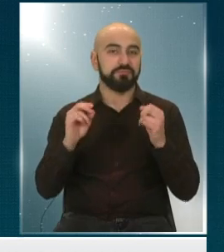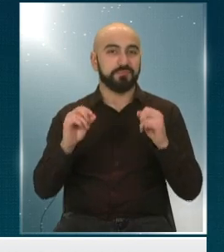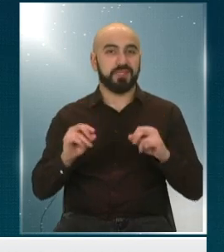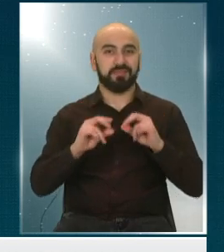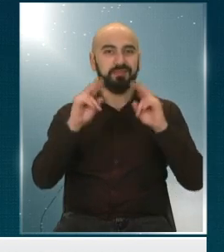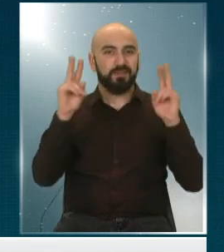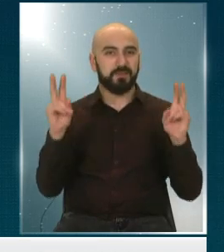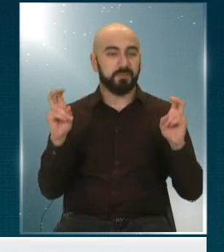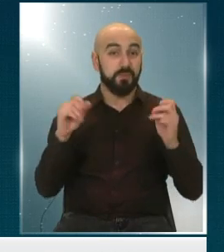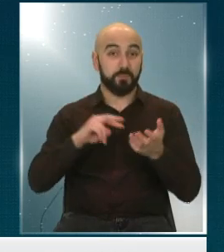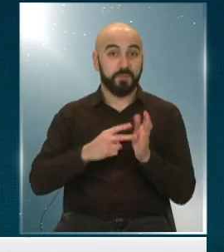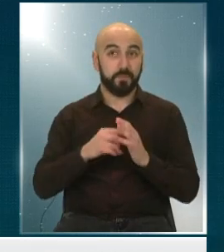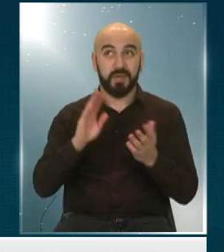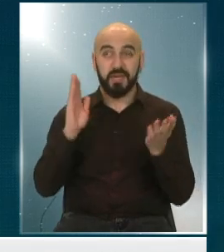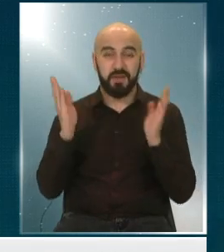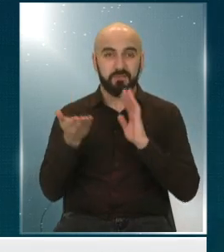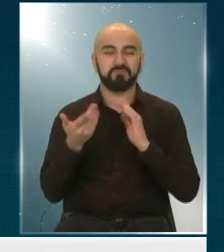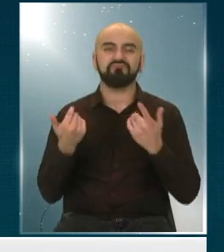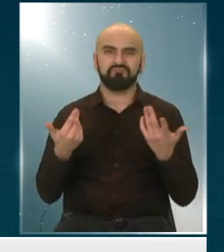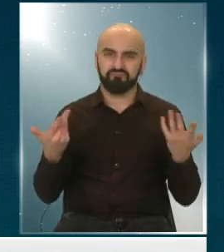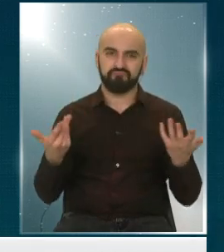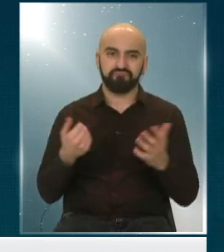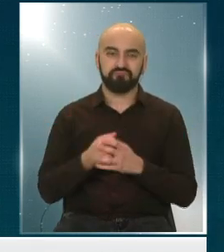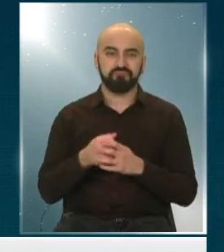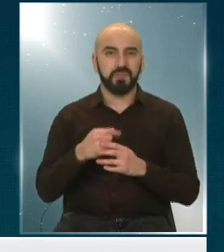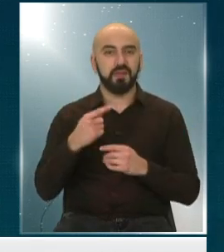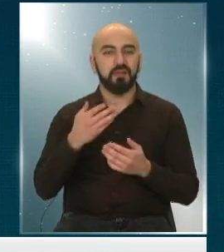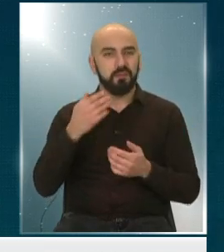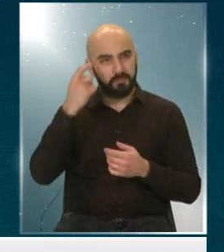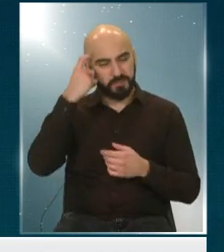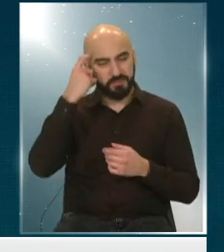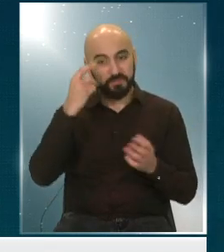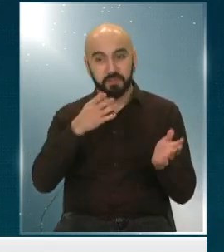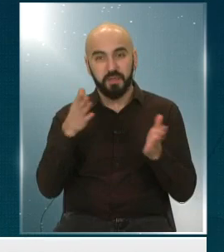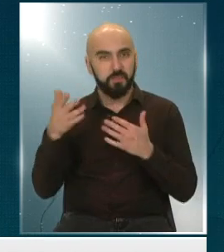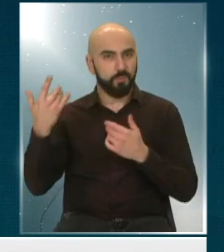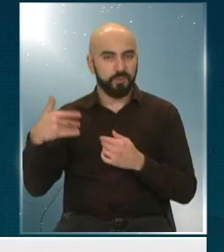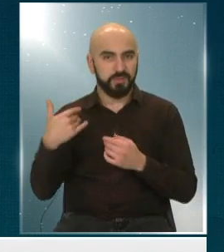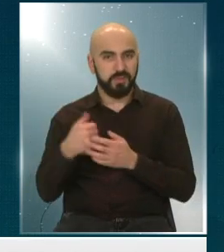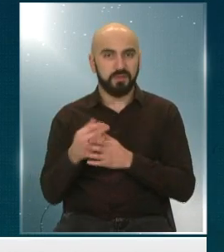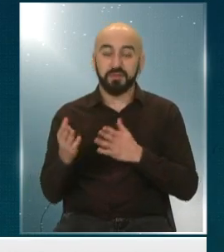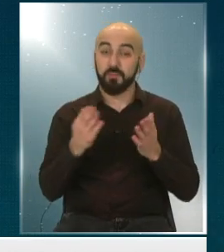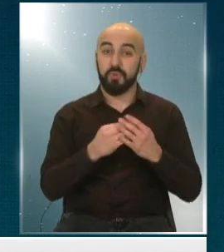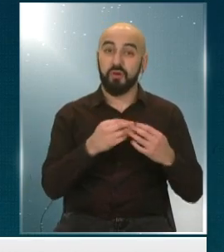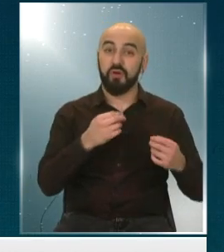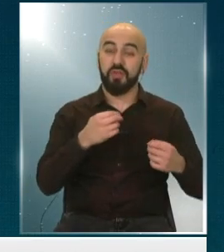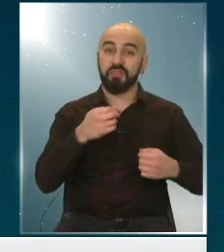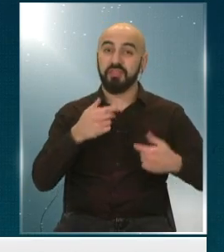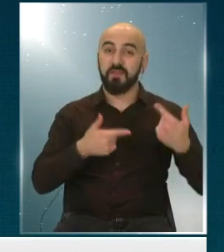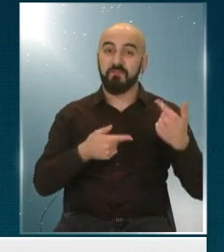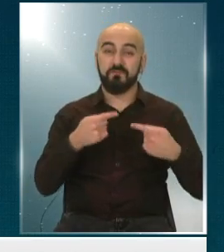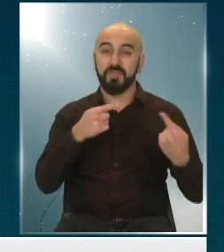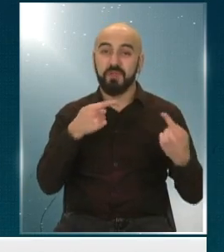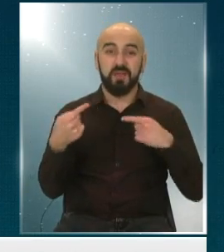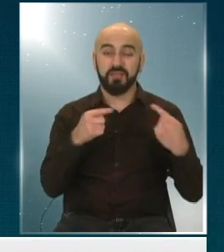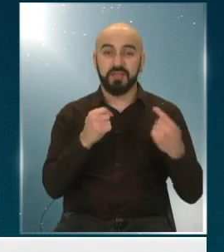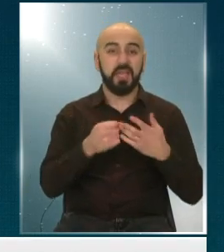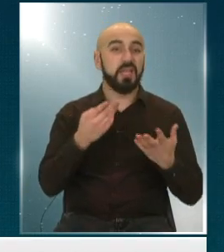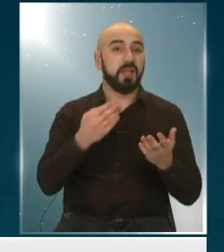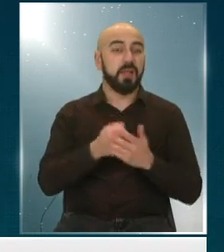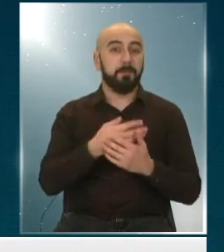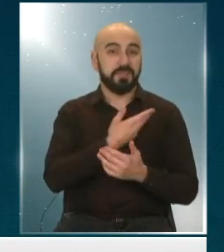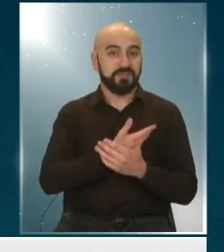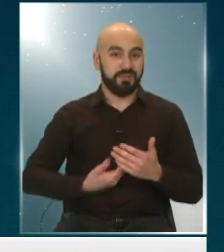crisis climática, que está comenzando a tomarse más el debate presidencial en Estados Unidos, cuando ya queda, como tú decías, cada